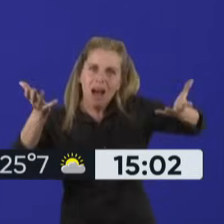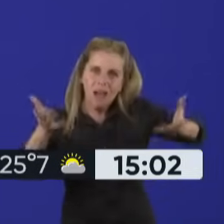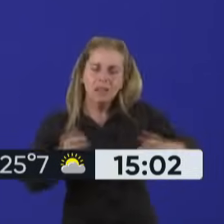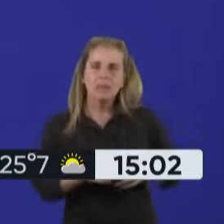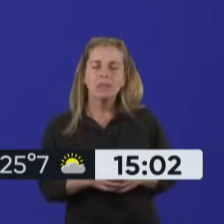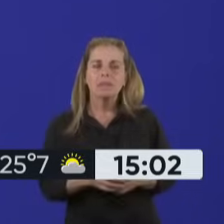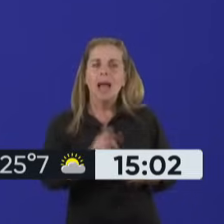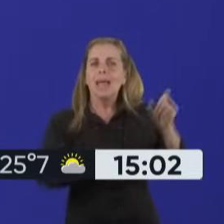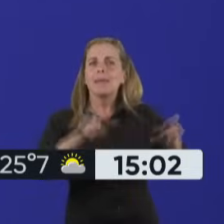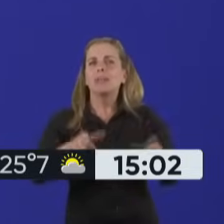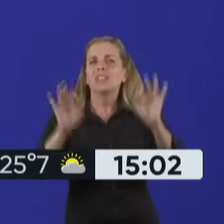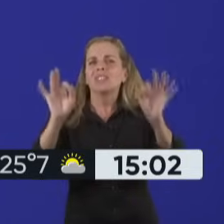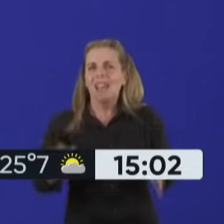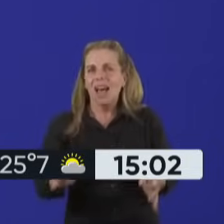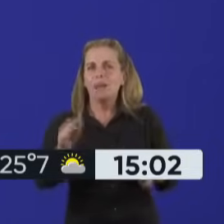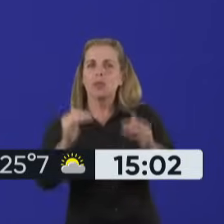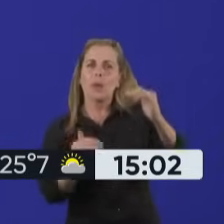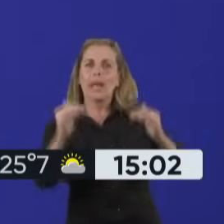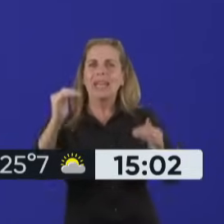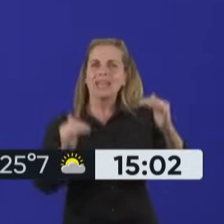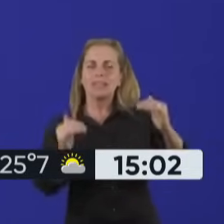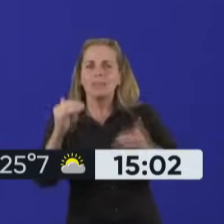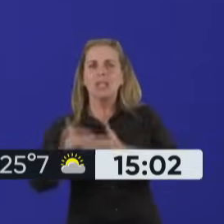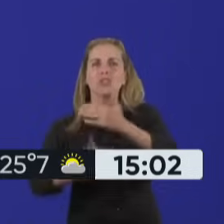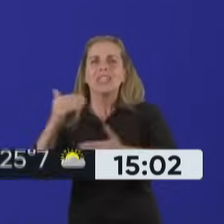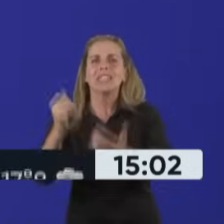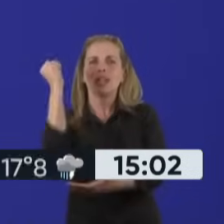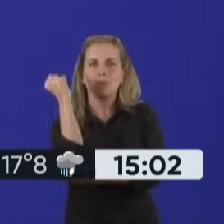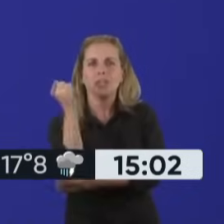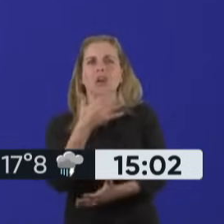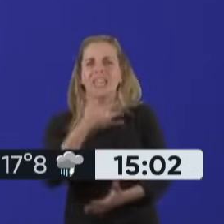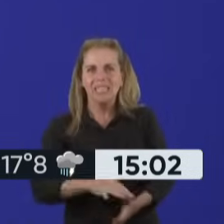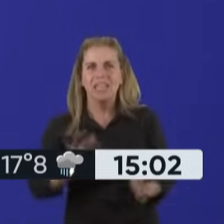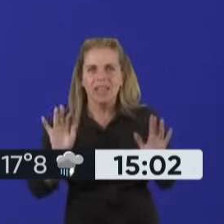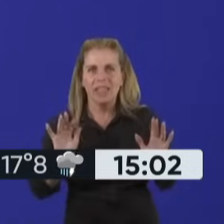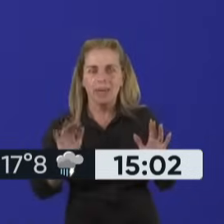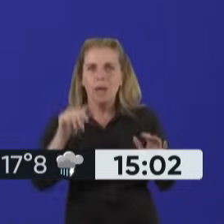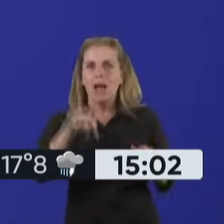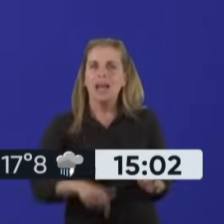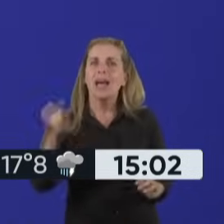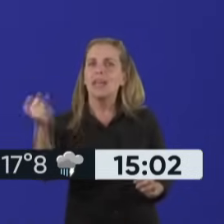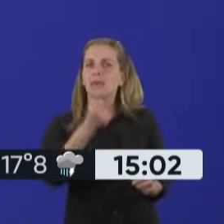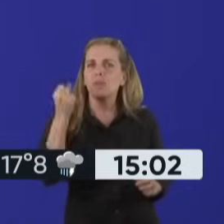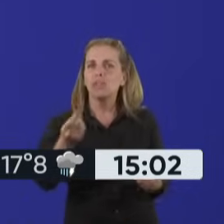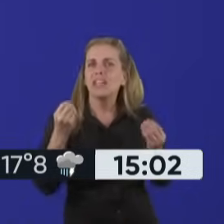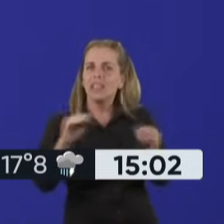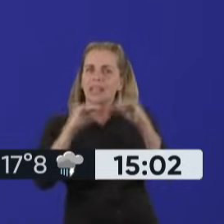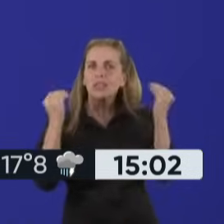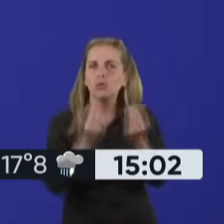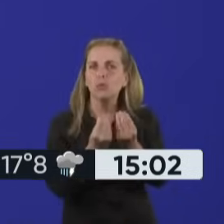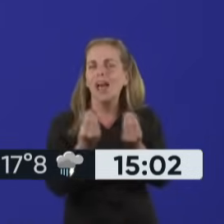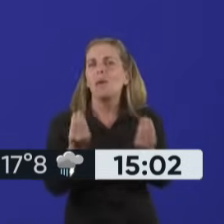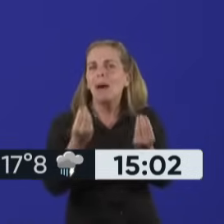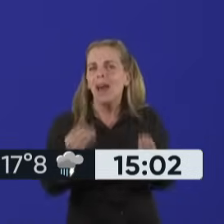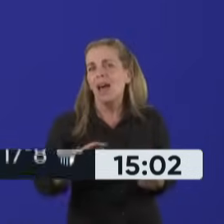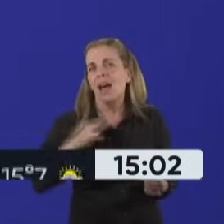gente que sabe de equilibrio general y crecimiento lo va a valorar mucho, pero, digamos, lo importante es las consecuencias prácticas que tiene para la vida